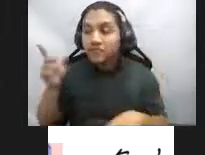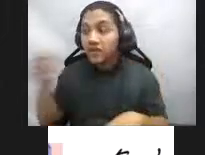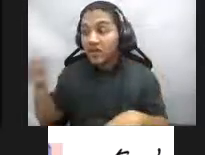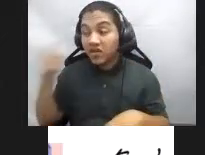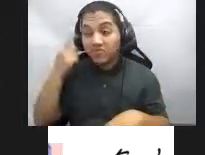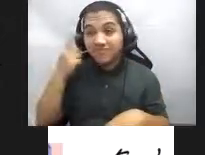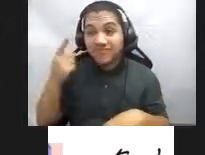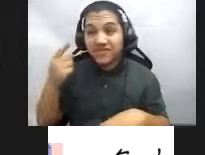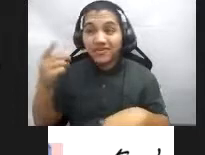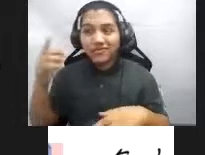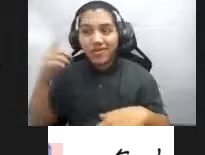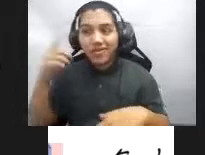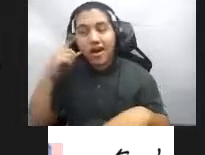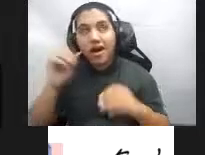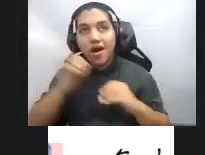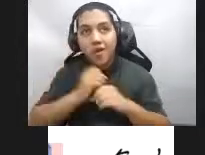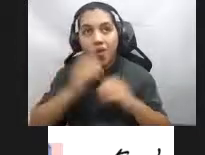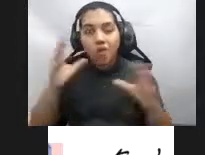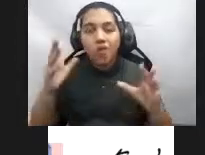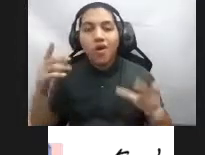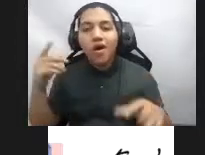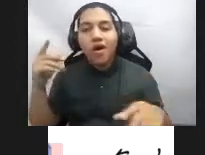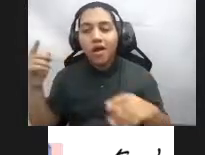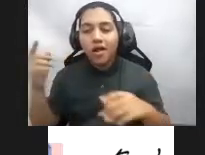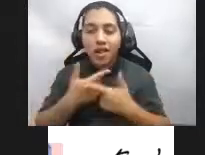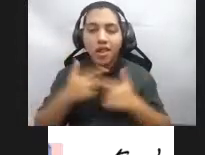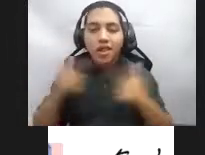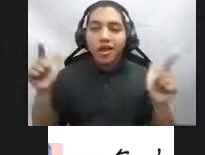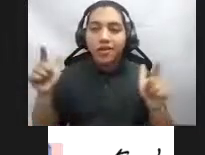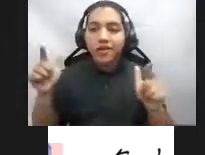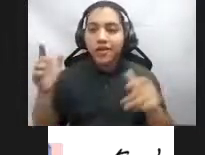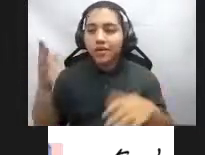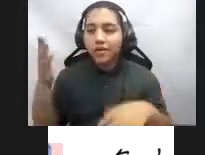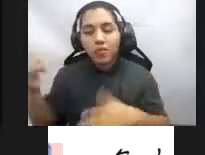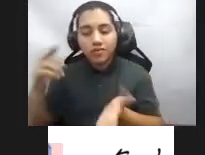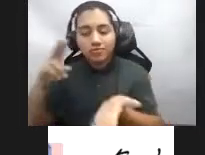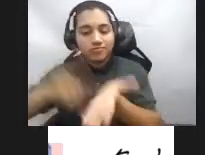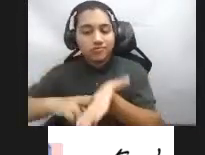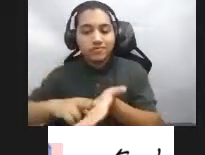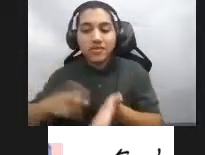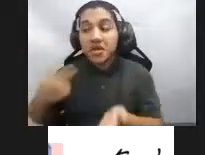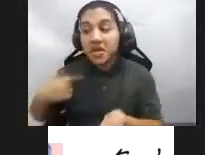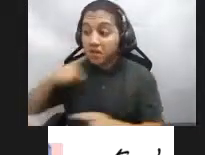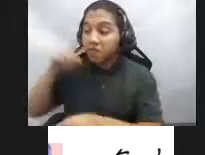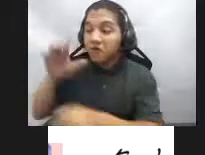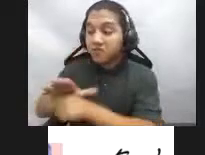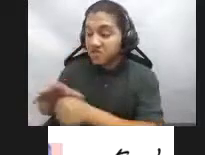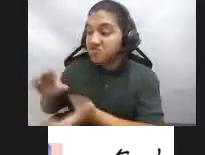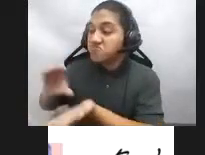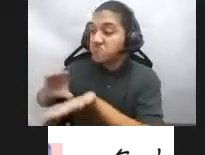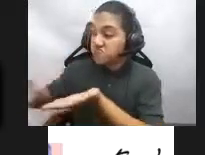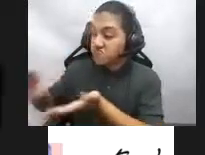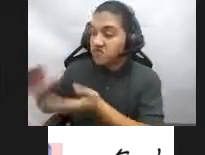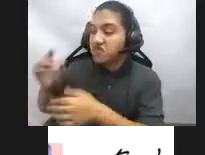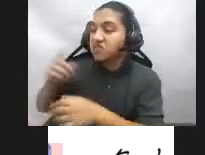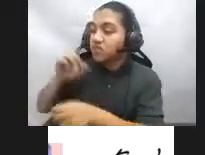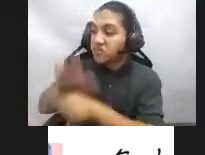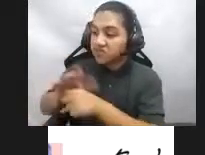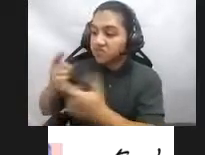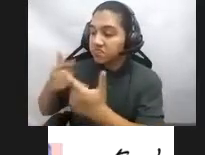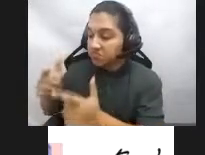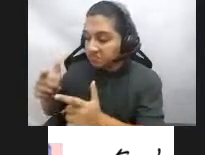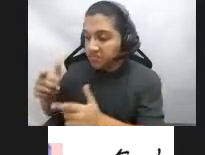porque ellos habían firmado este contrato voluntariamente y se le habían prometido una cantidad de dinero, unas libertades, y cuando llegaban a